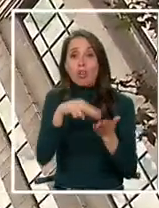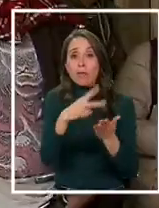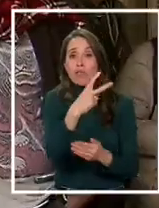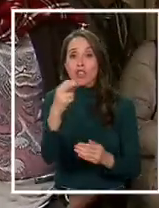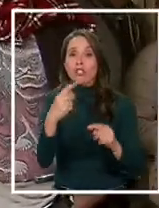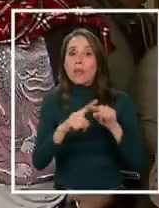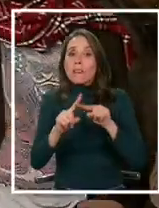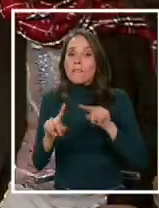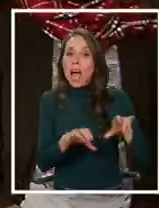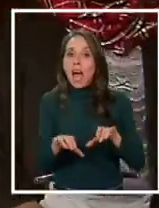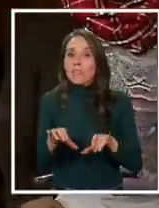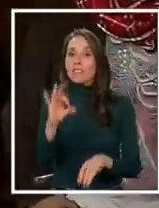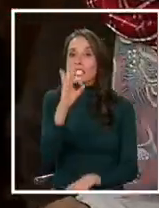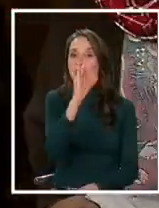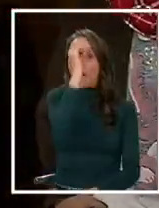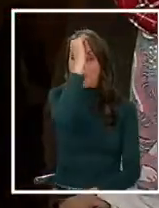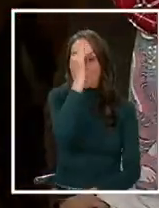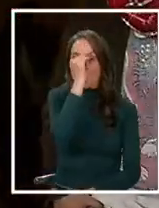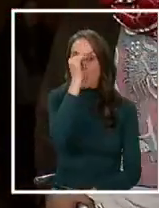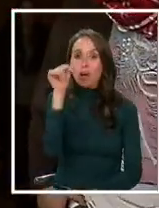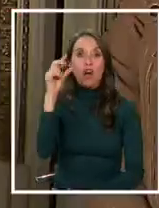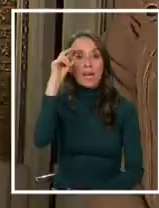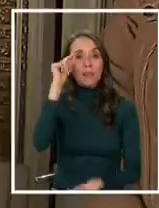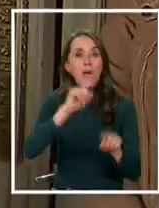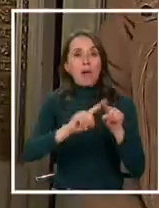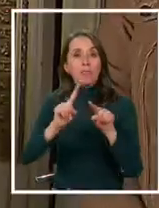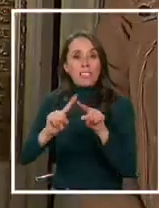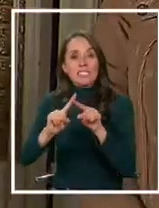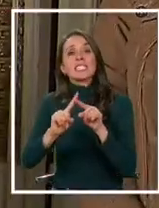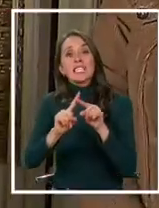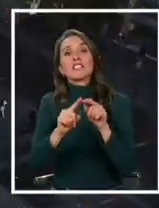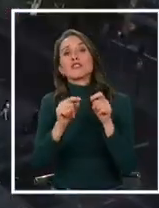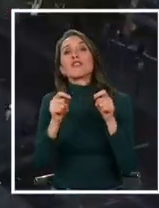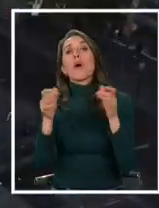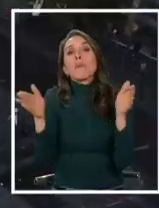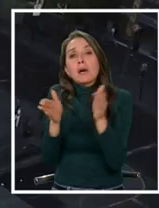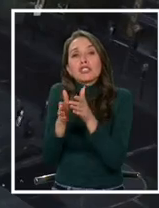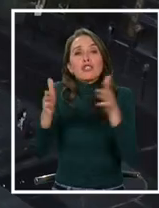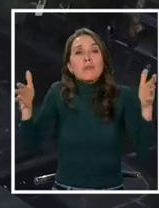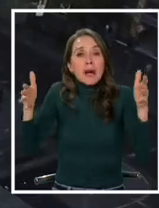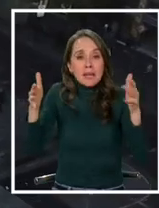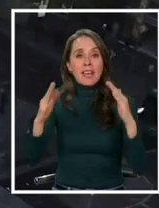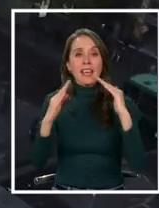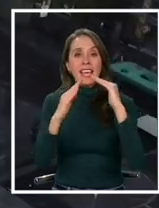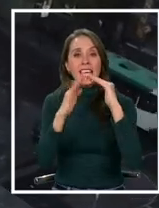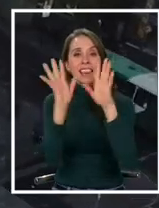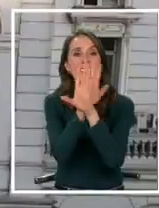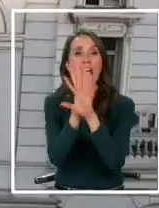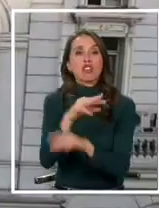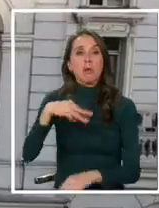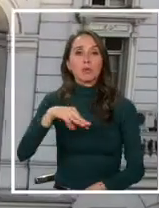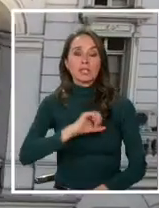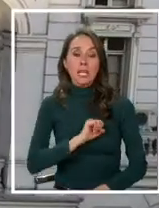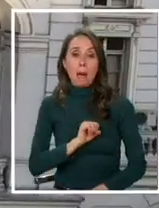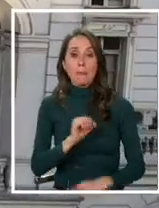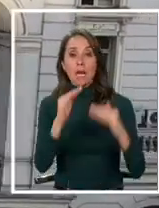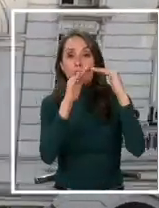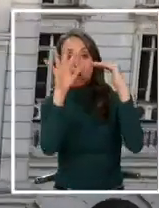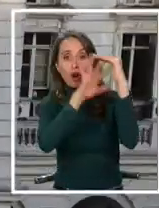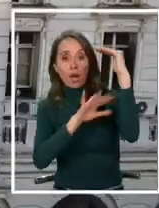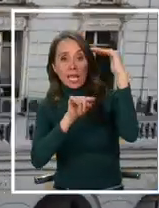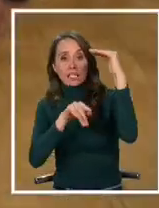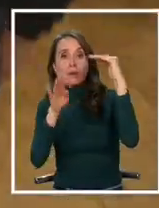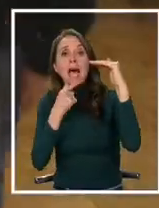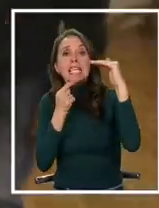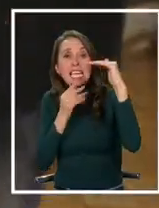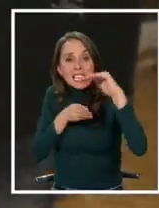programadas para este sábado y domingo iniciativas en distintas escalas en el teatro municipal de Santiago uno de los edificios más solicitados